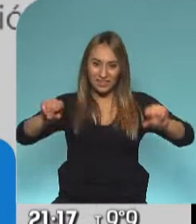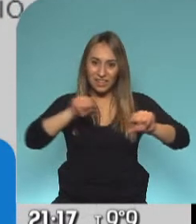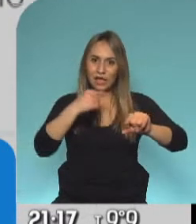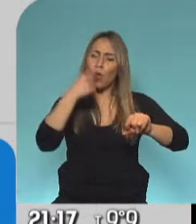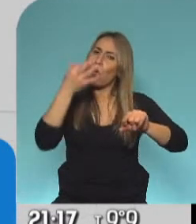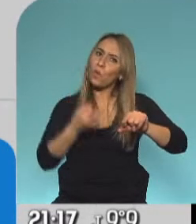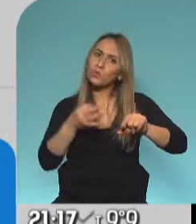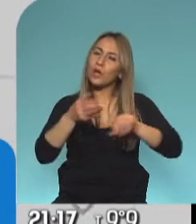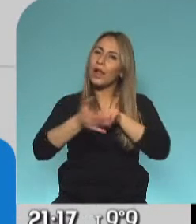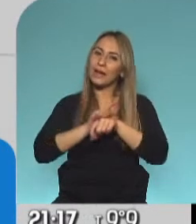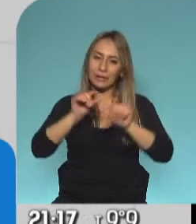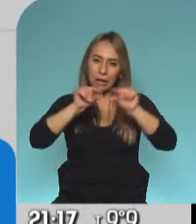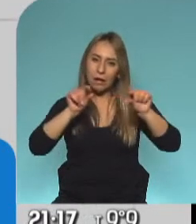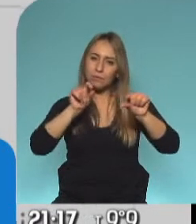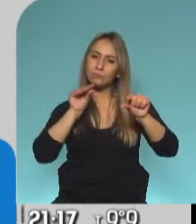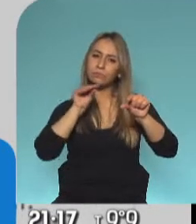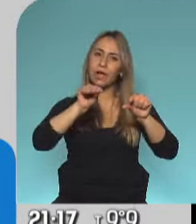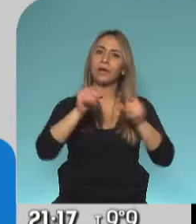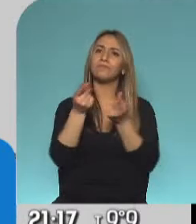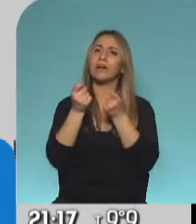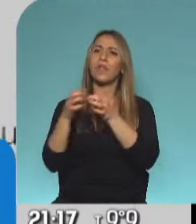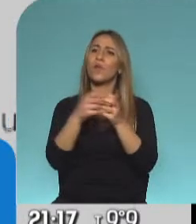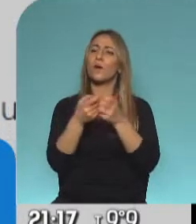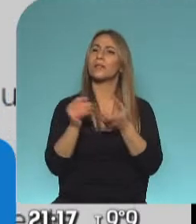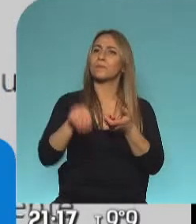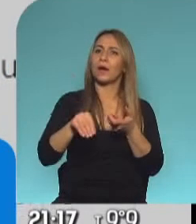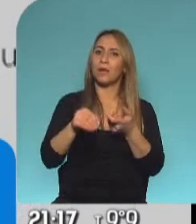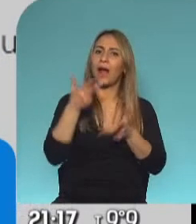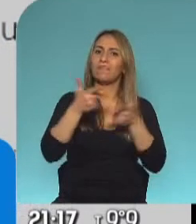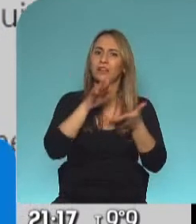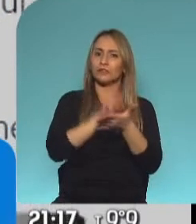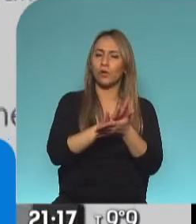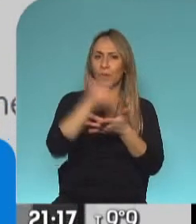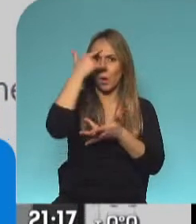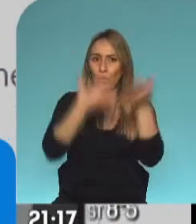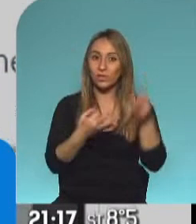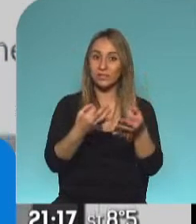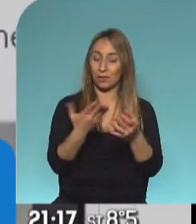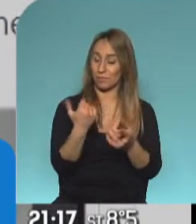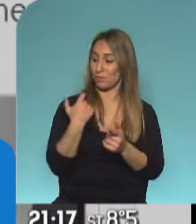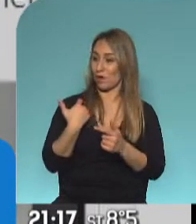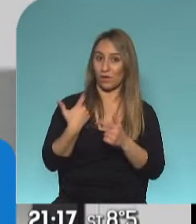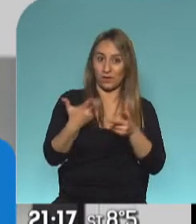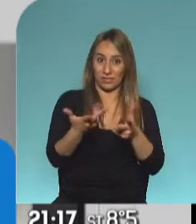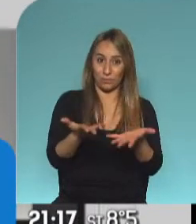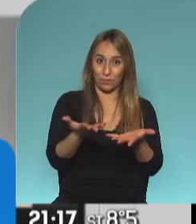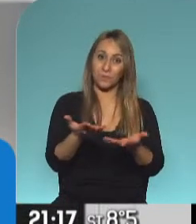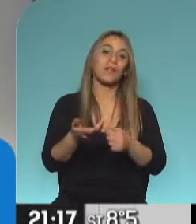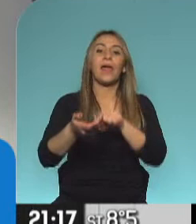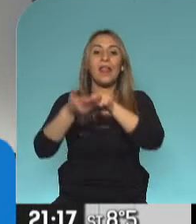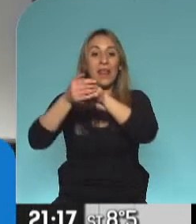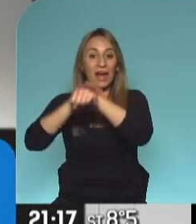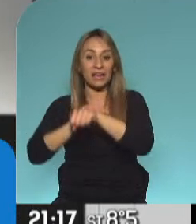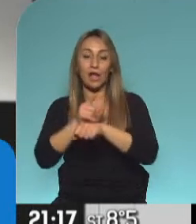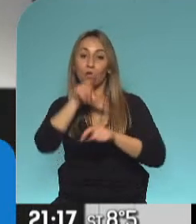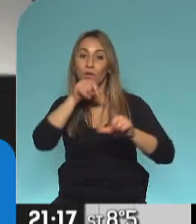decía en este tuit que hace falta más debate para tratar temas de la justicia. Recordaba lo que decíamos recién, que Larreta, a través de un tuit